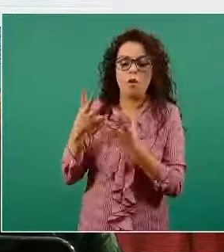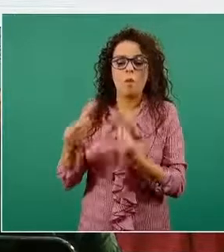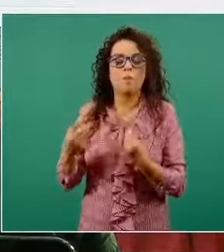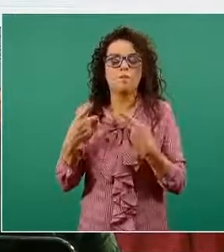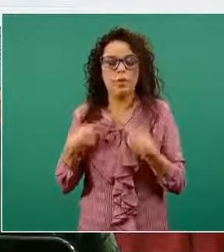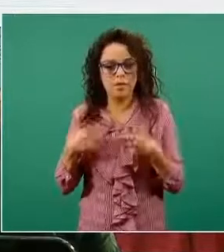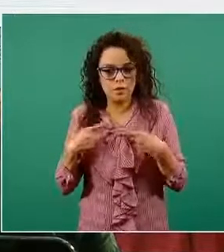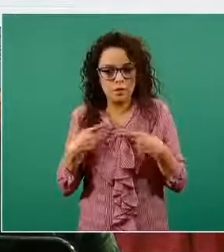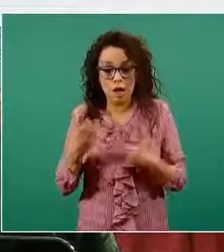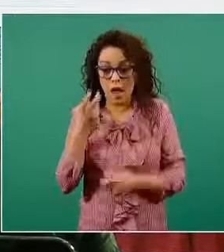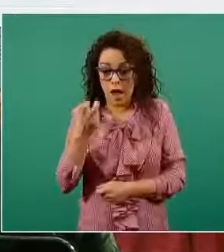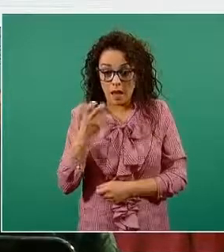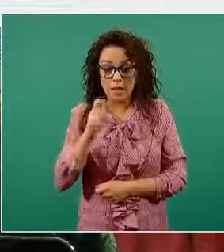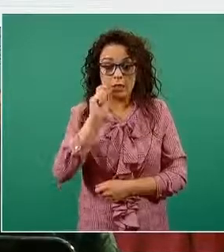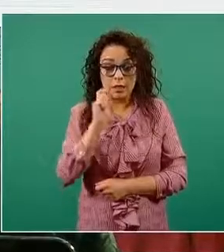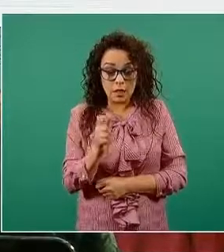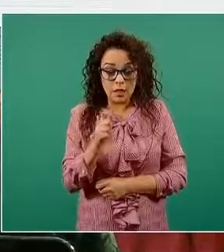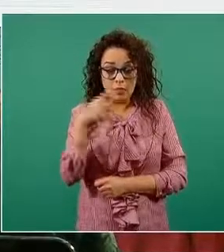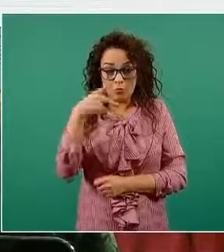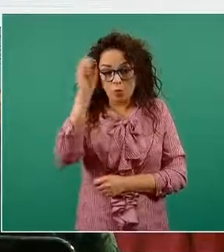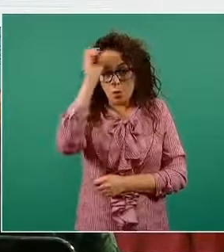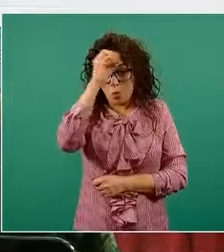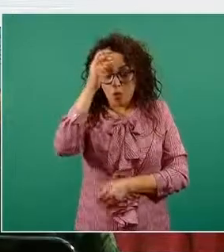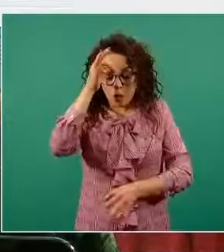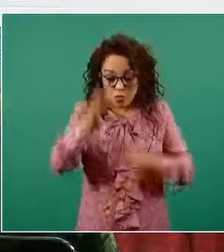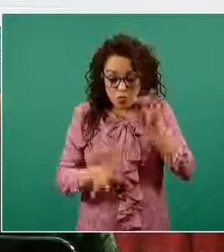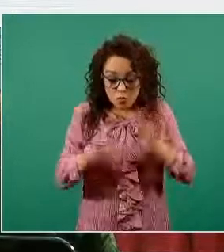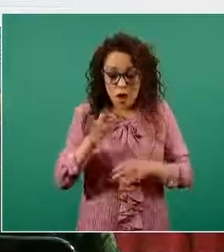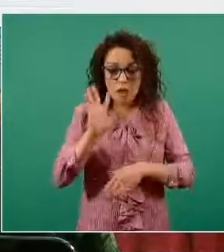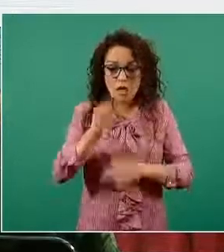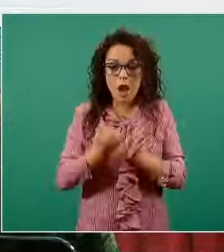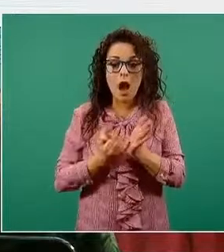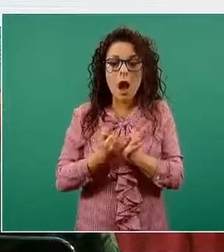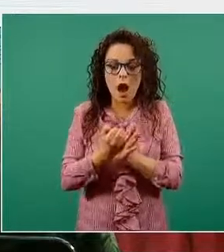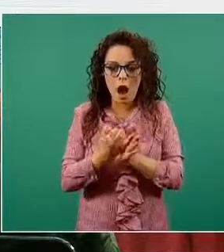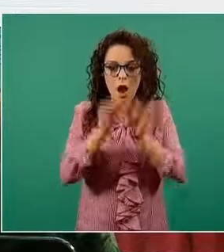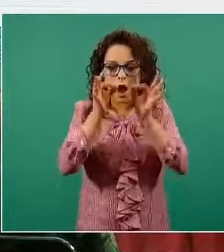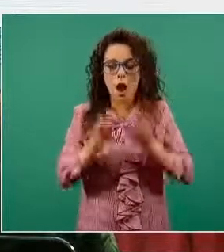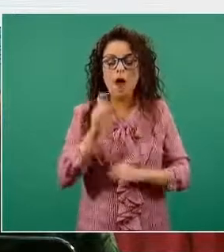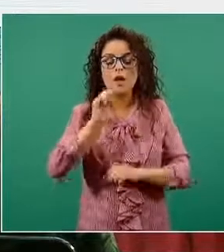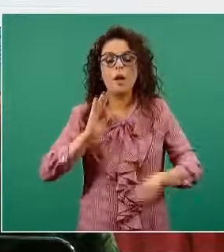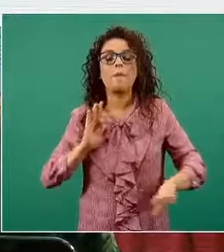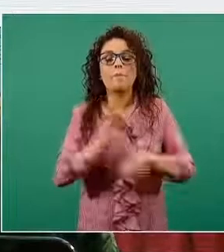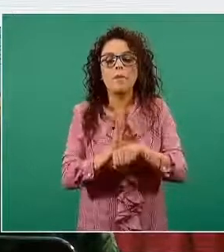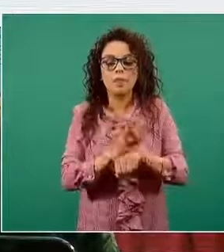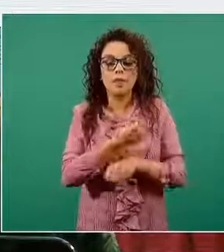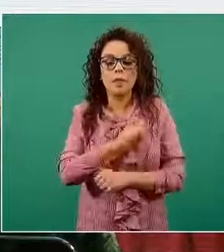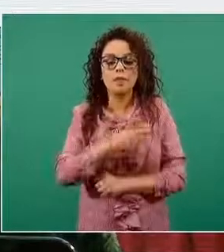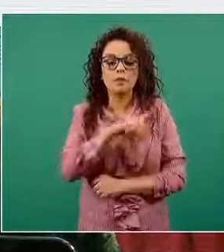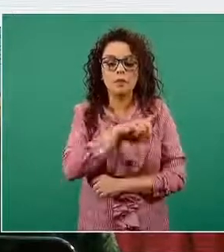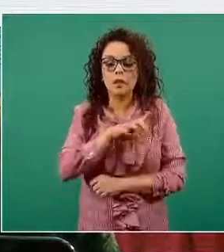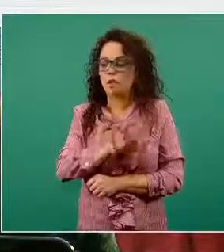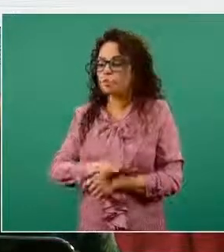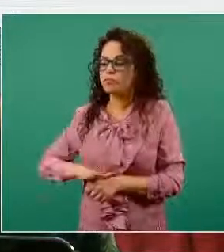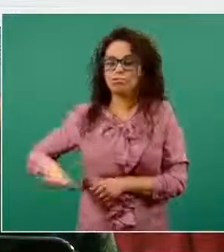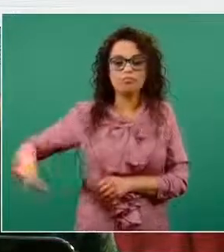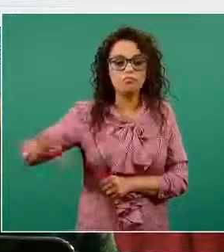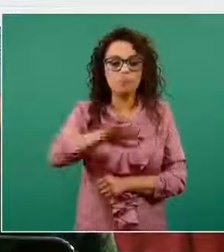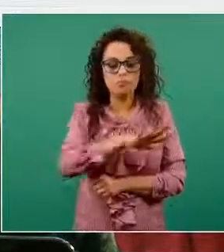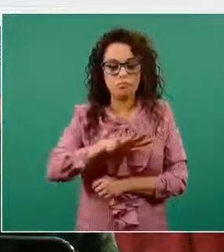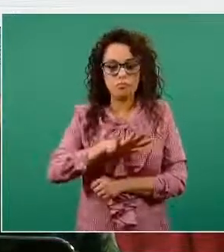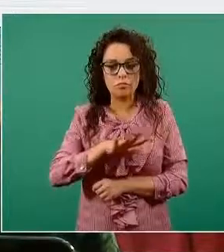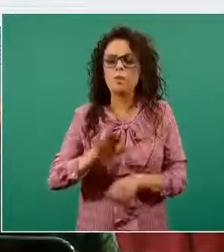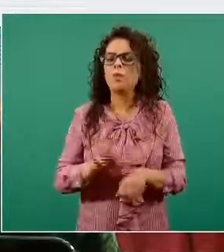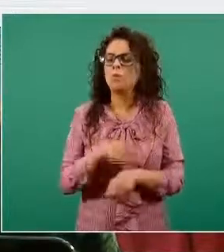punto de vista jurídico, formalmente definido lo que significa la protección de la salud en términos colectivos. ¿Por qué